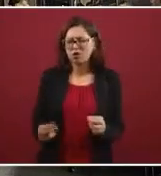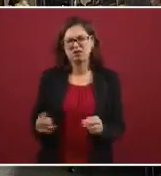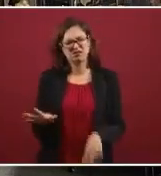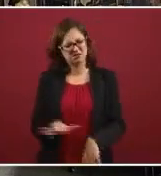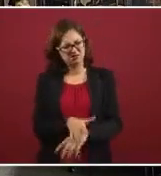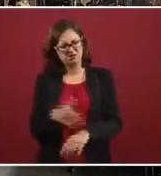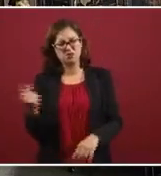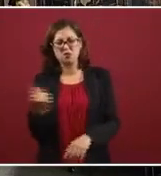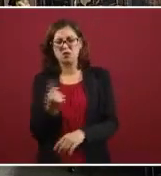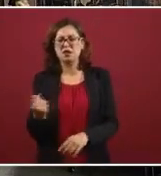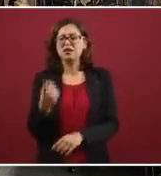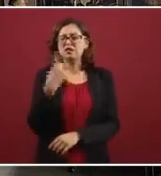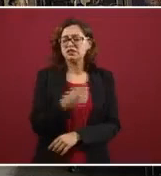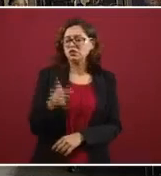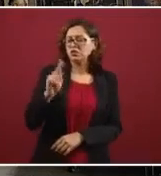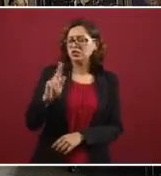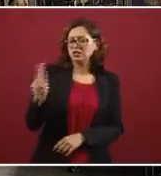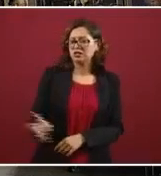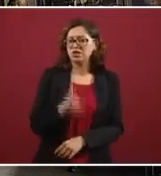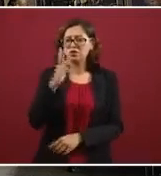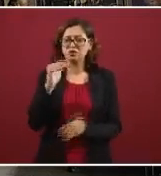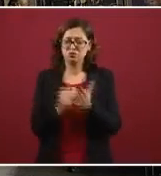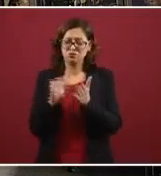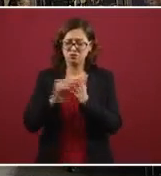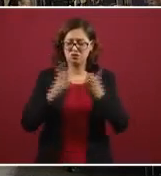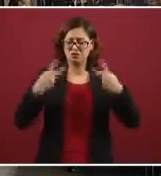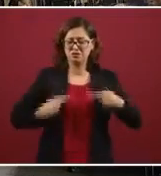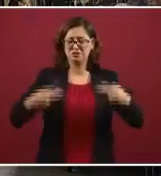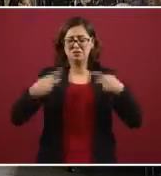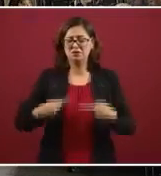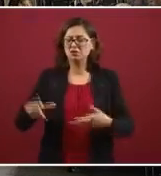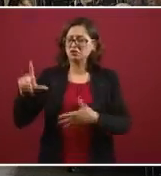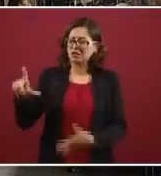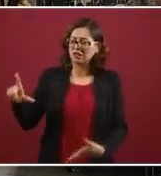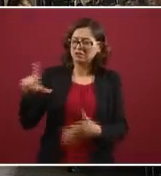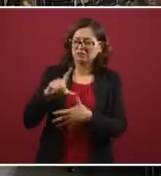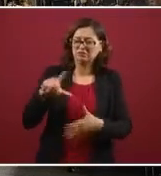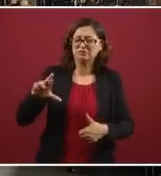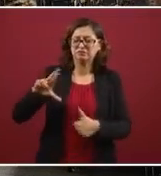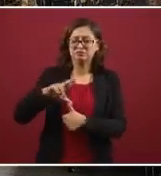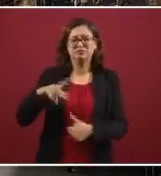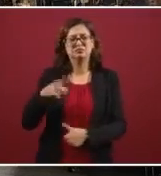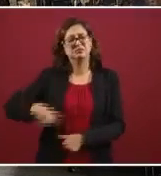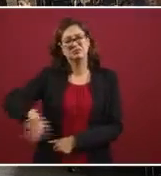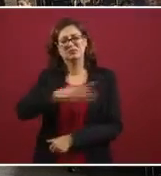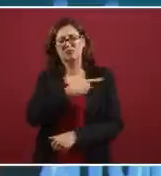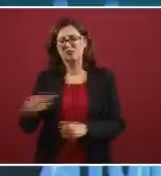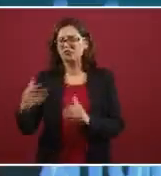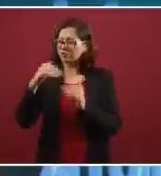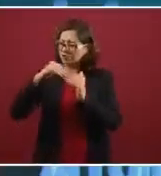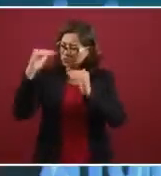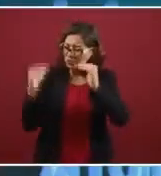184 millones de latinoamericanos y caribeños de la pobreza y de la desigualdad.